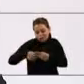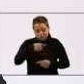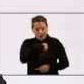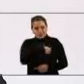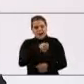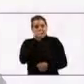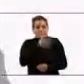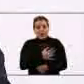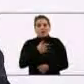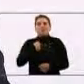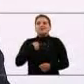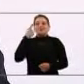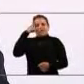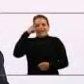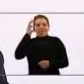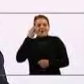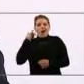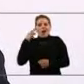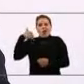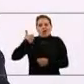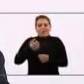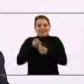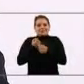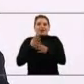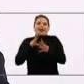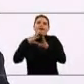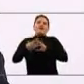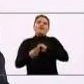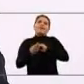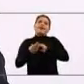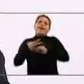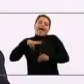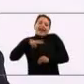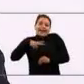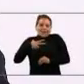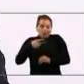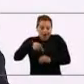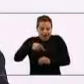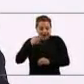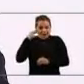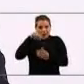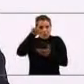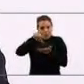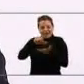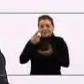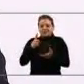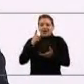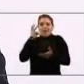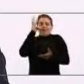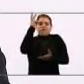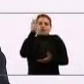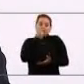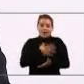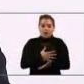nuestro desarrollo nacional. Creemos en los jóvenes. Son la riqueza que hace posible nuestro presente y, sobre todo, nuestro